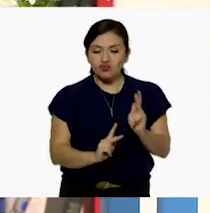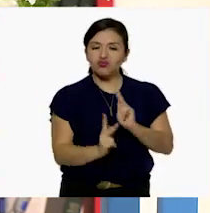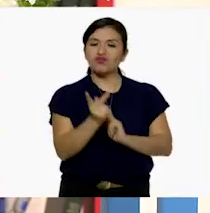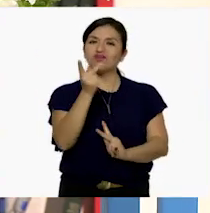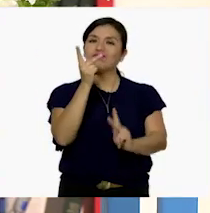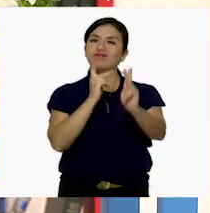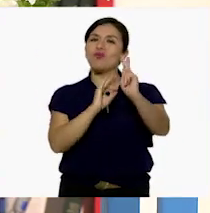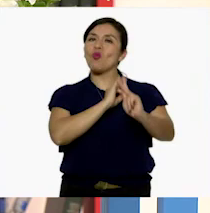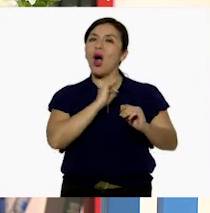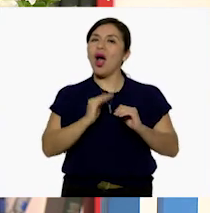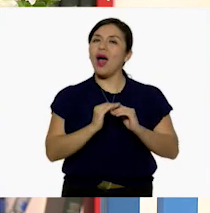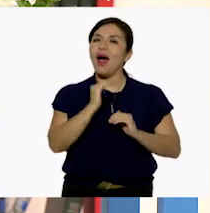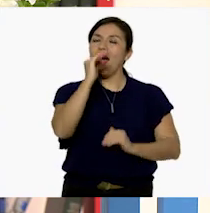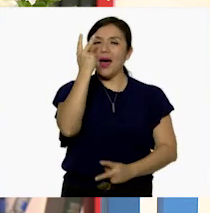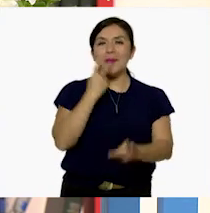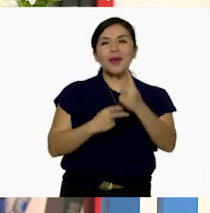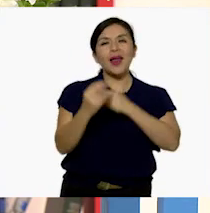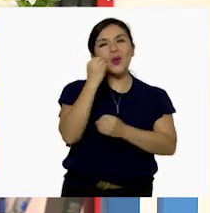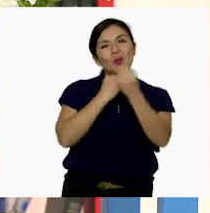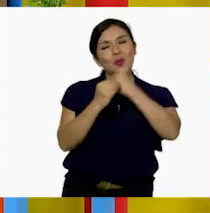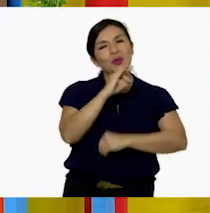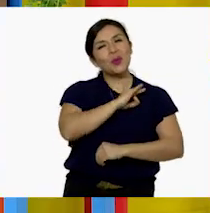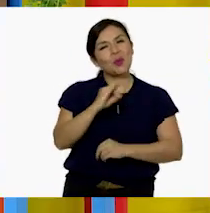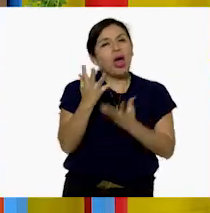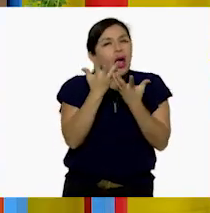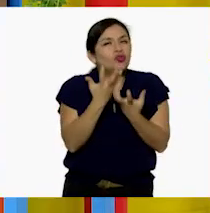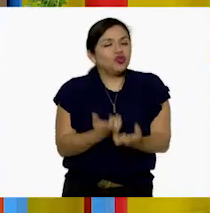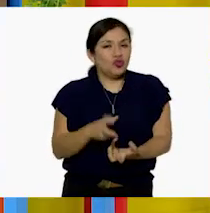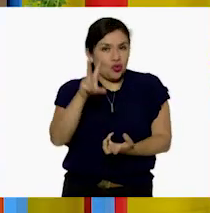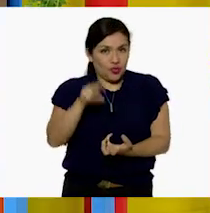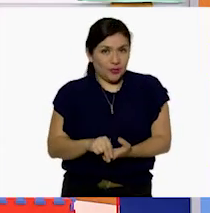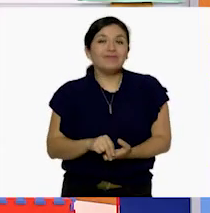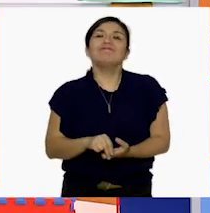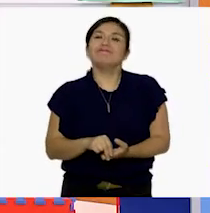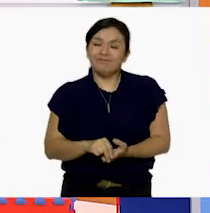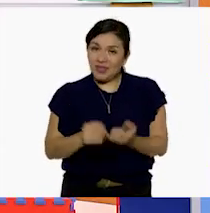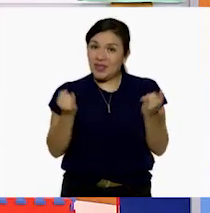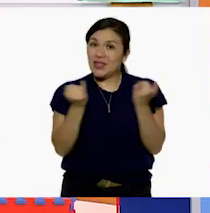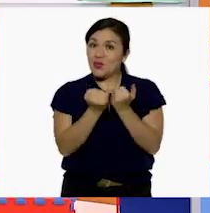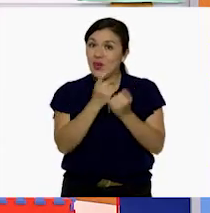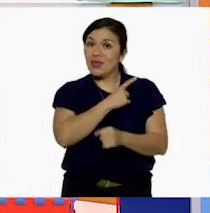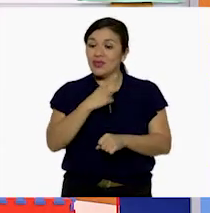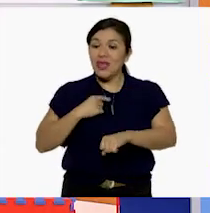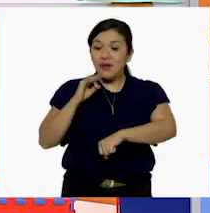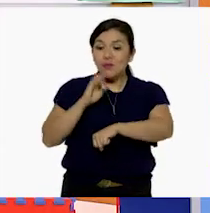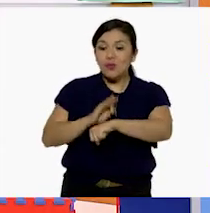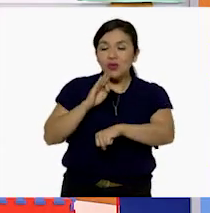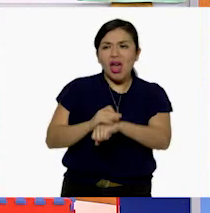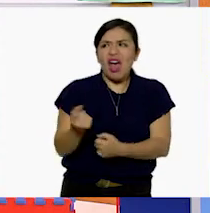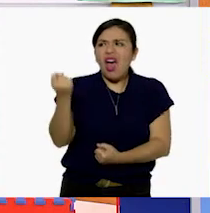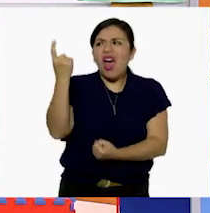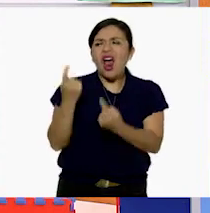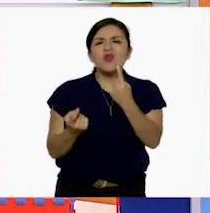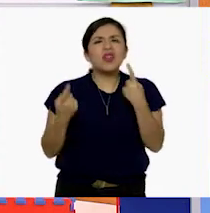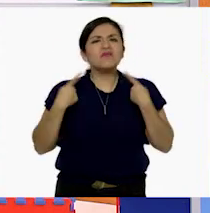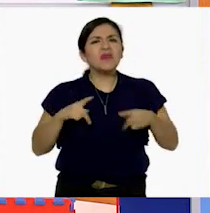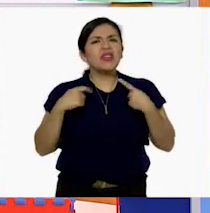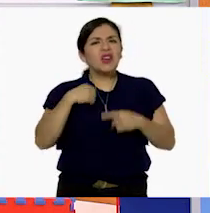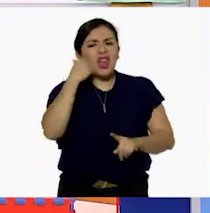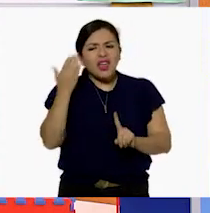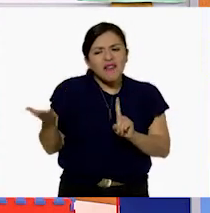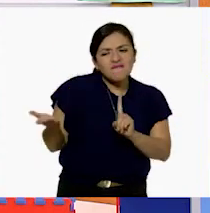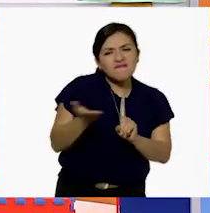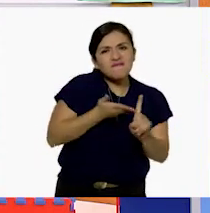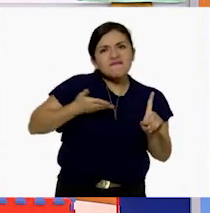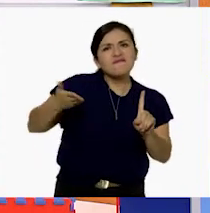eso les ayude a alimentarse y que no se sequen. Claro, y también hay que protegerlas de las personas que a lo mejor las quieren cortar y